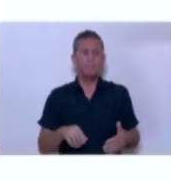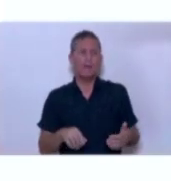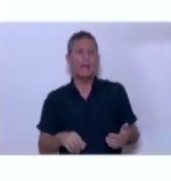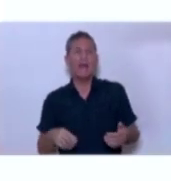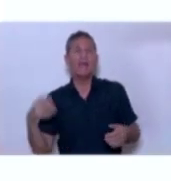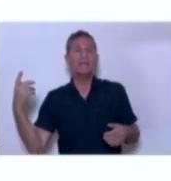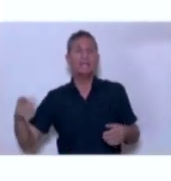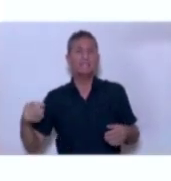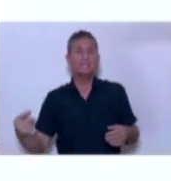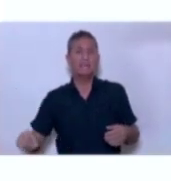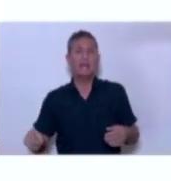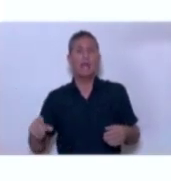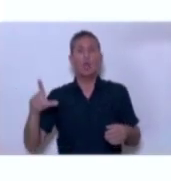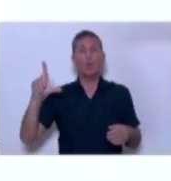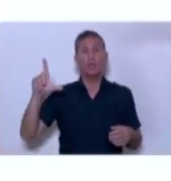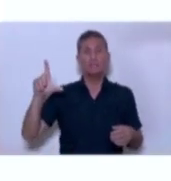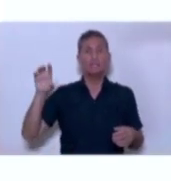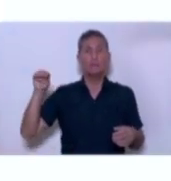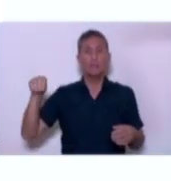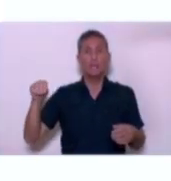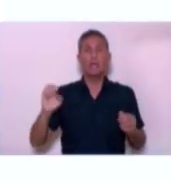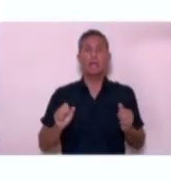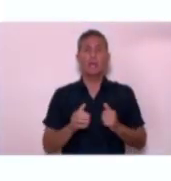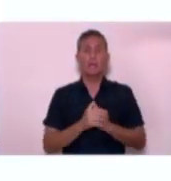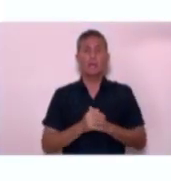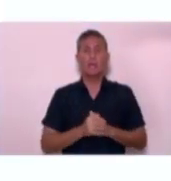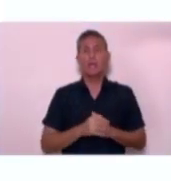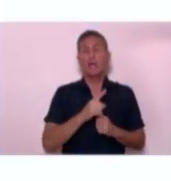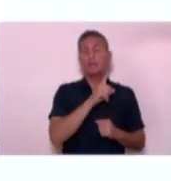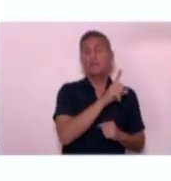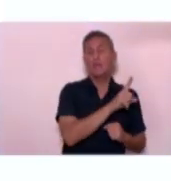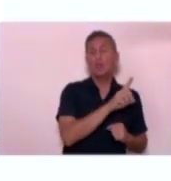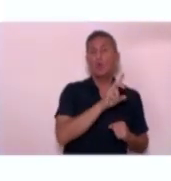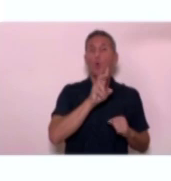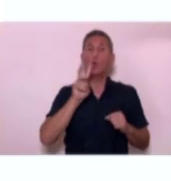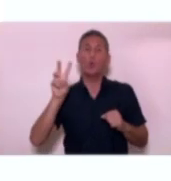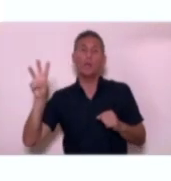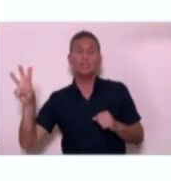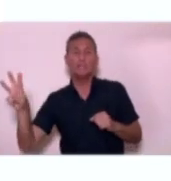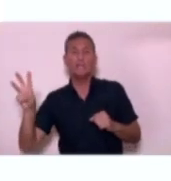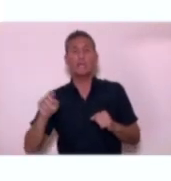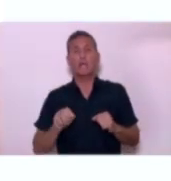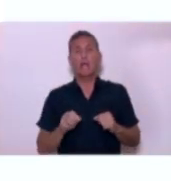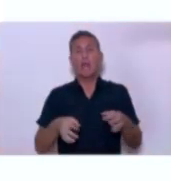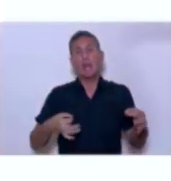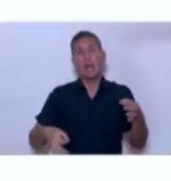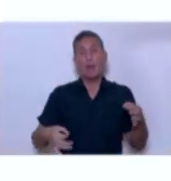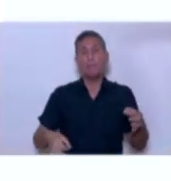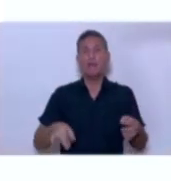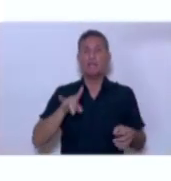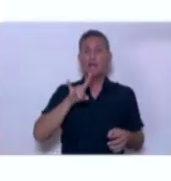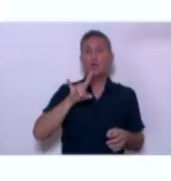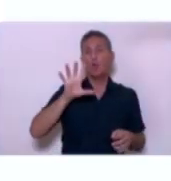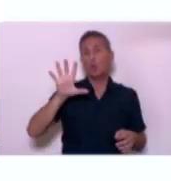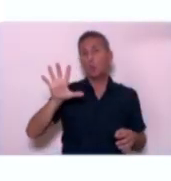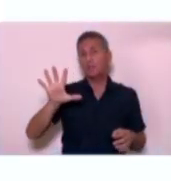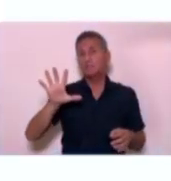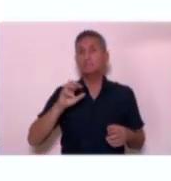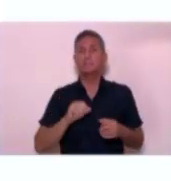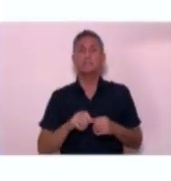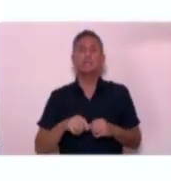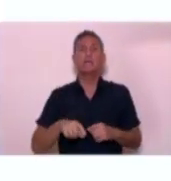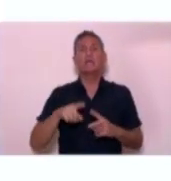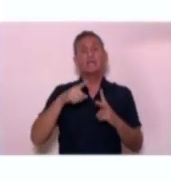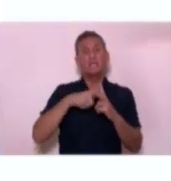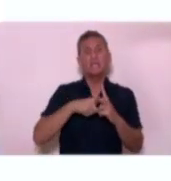el reconocimiento del lexema y los morfemas. Les estamos sugiriendo realizar los ejercicios del 1 al 3 en la